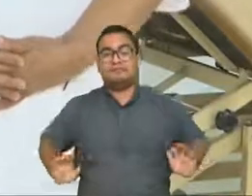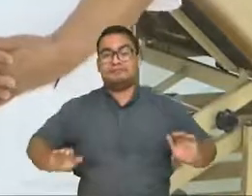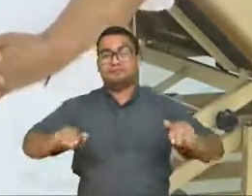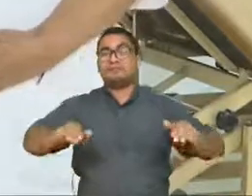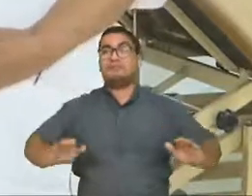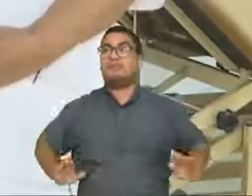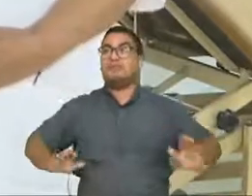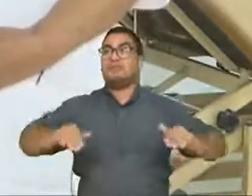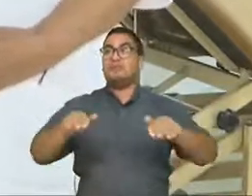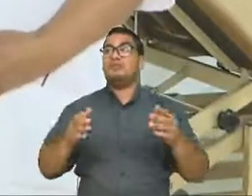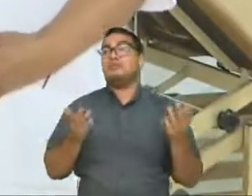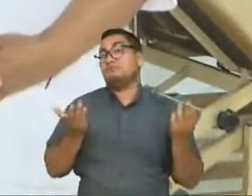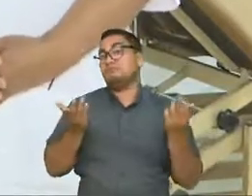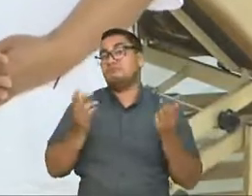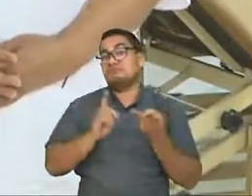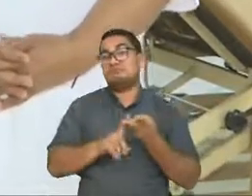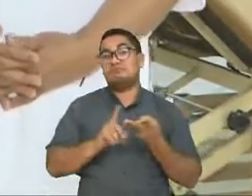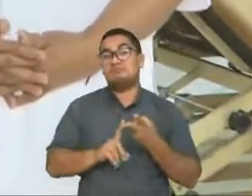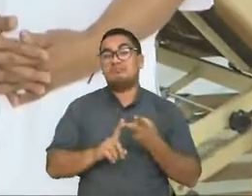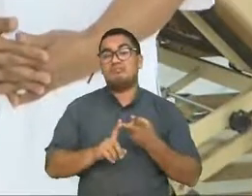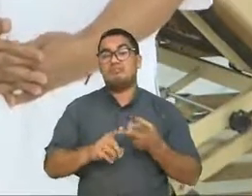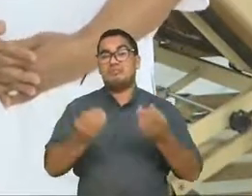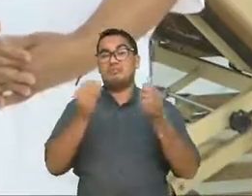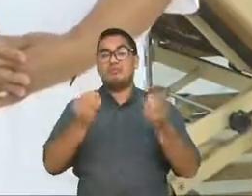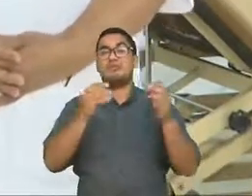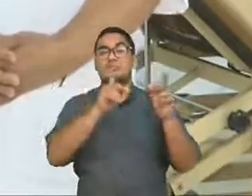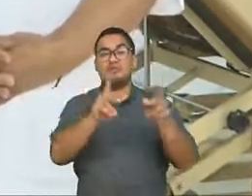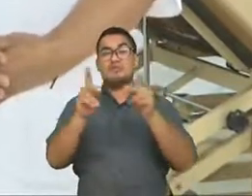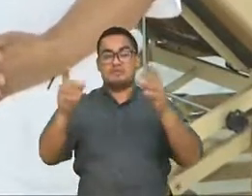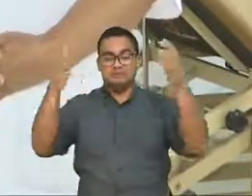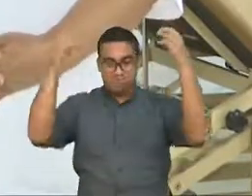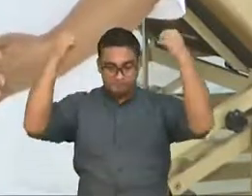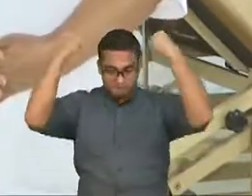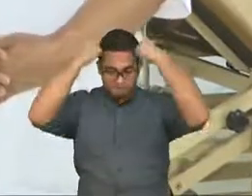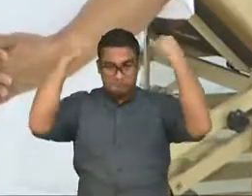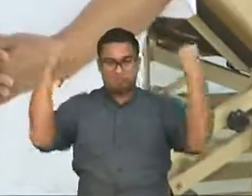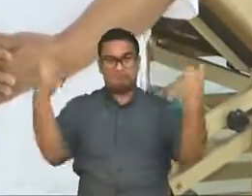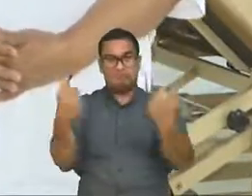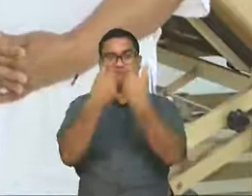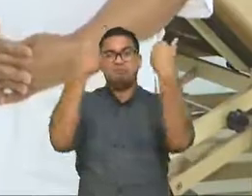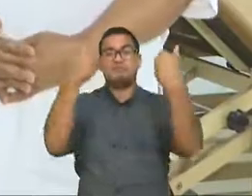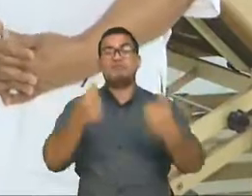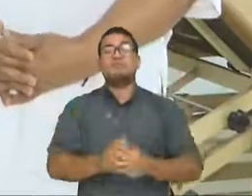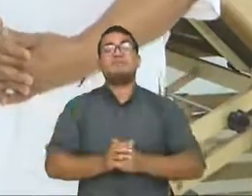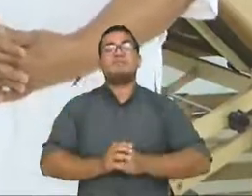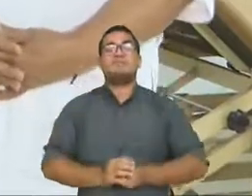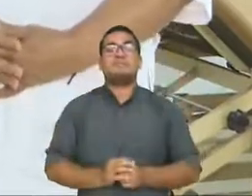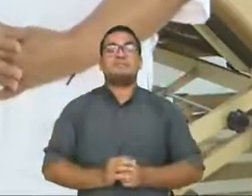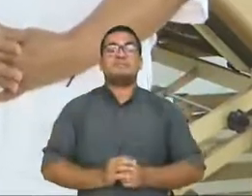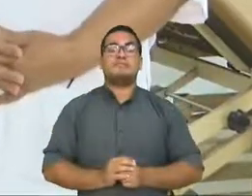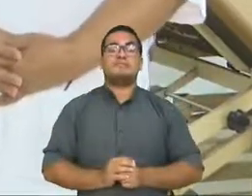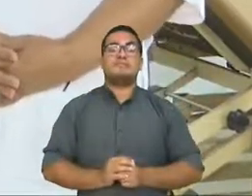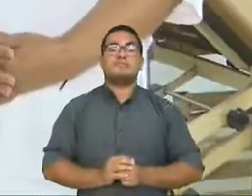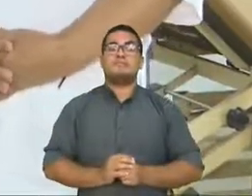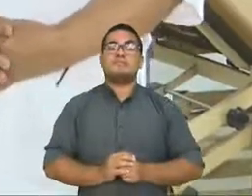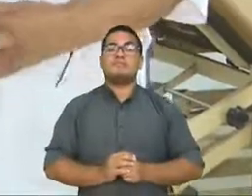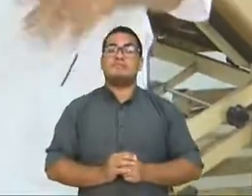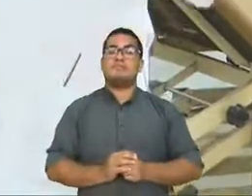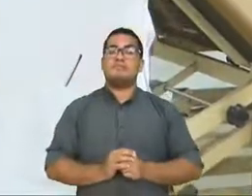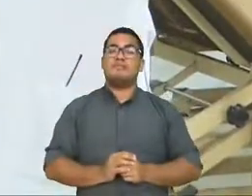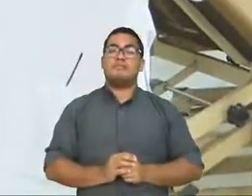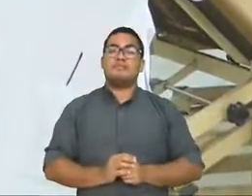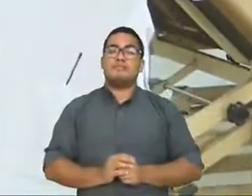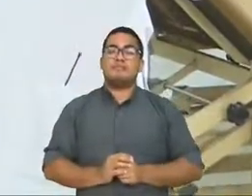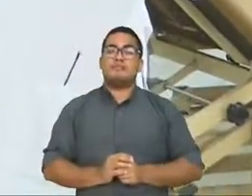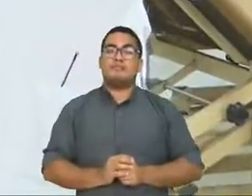cuadripléjicos, y en su mayoría sí lo que tenemos son traumatismos cronoencefálicos. ¿En el cerebro? ¿Golpes en el cerebro? Golpes en el cerebro, el impacto,